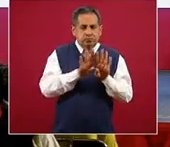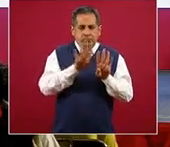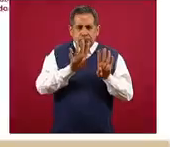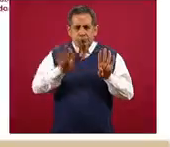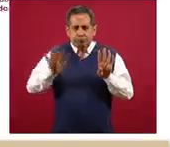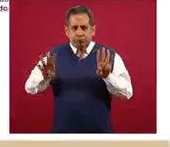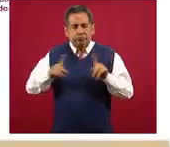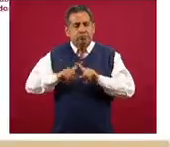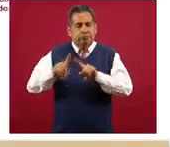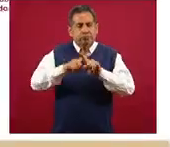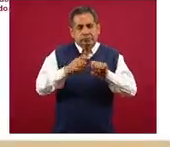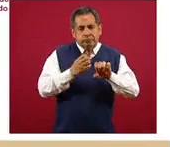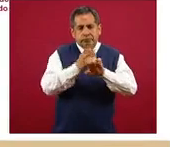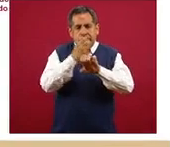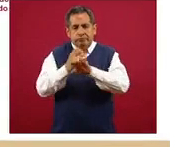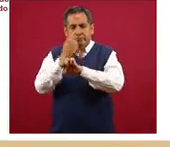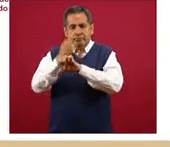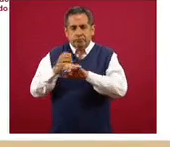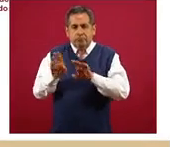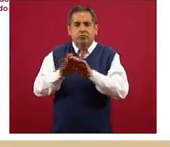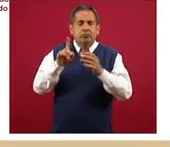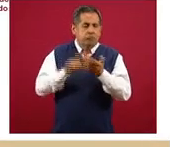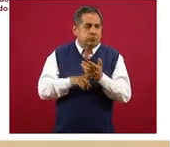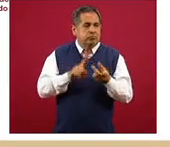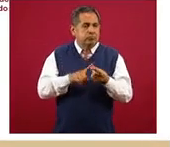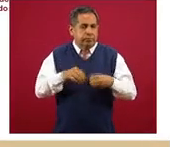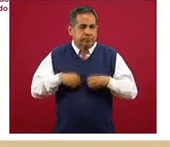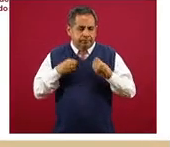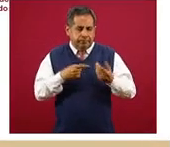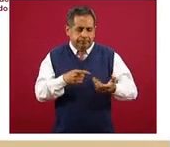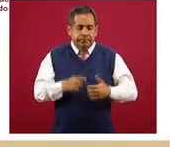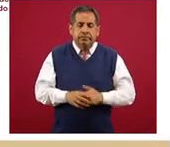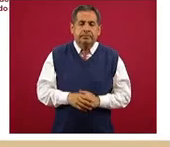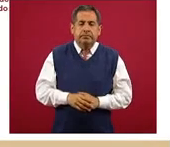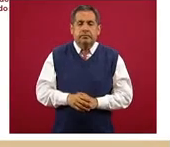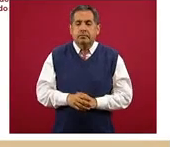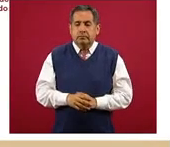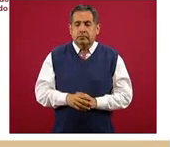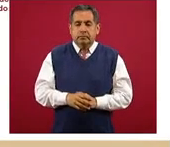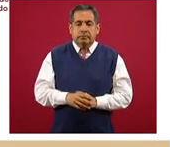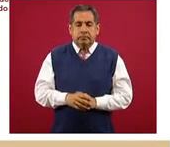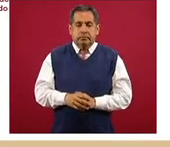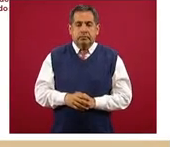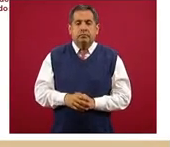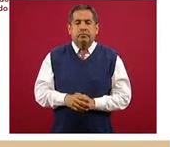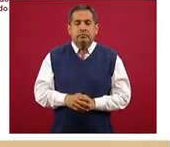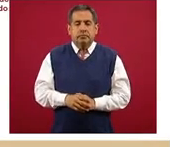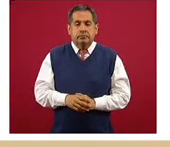por entidad federativa de residencia. Veamos la siguiente diapositiva.